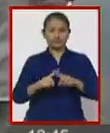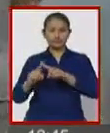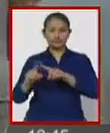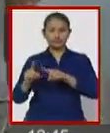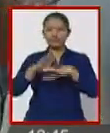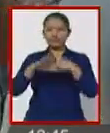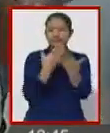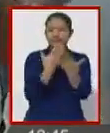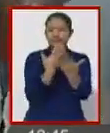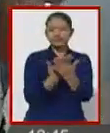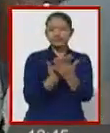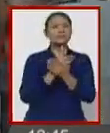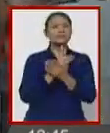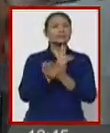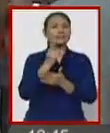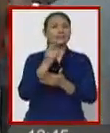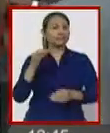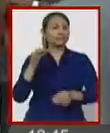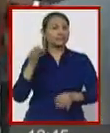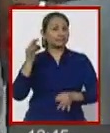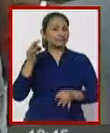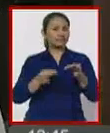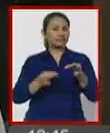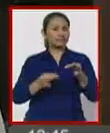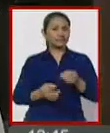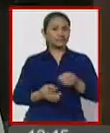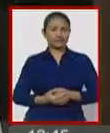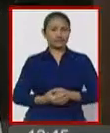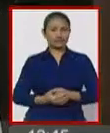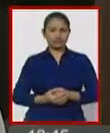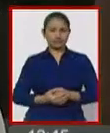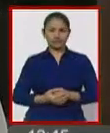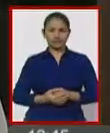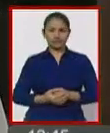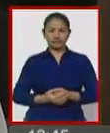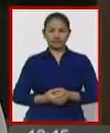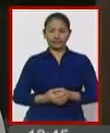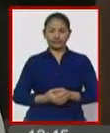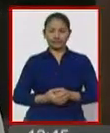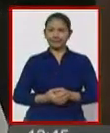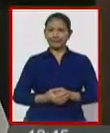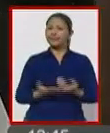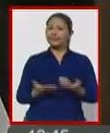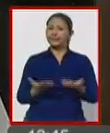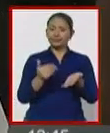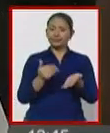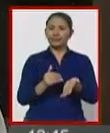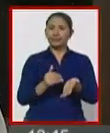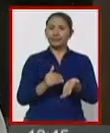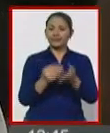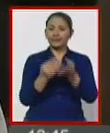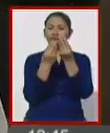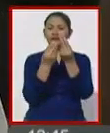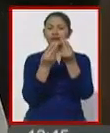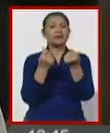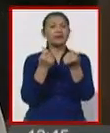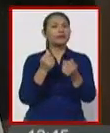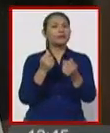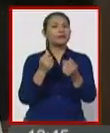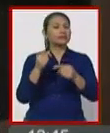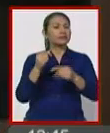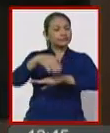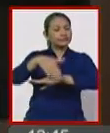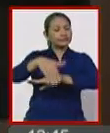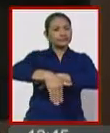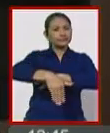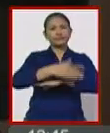esto en realidad creo que sí fue el marco en el cual se devolvieron, se resolvieron hasta altas horas